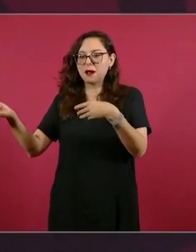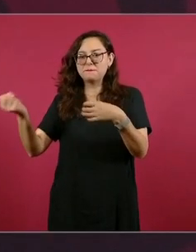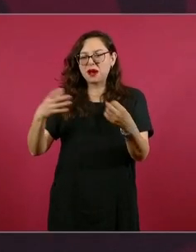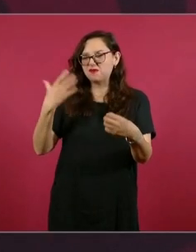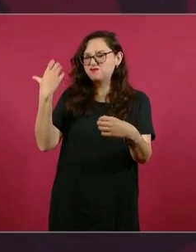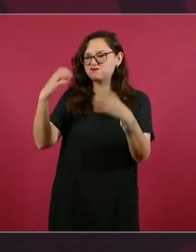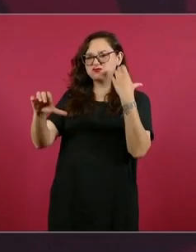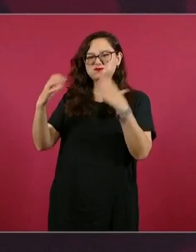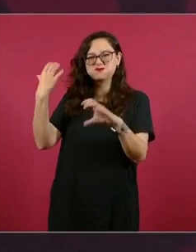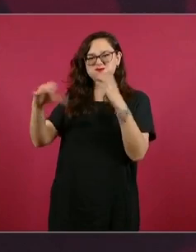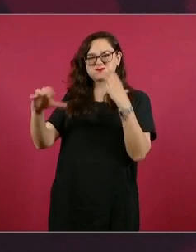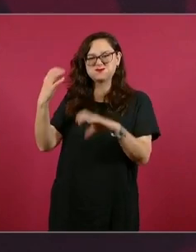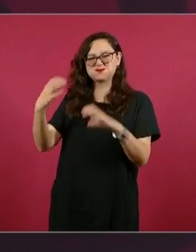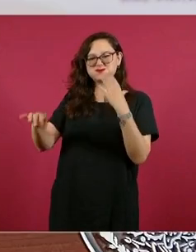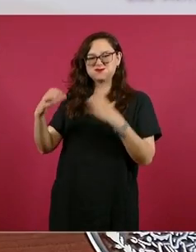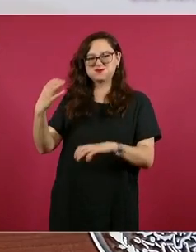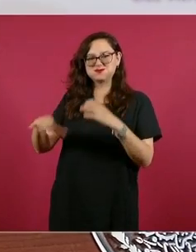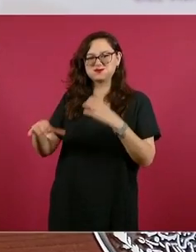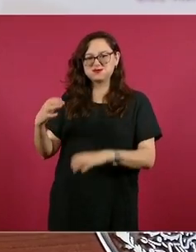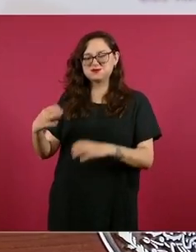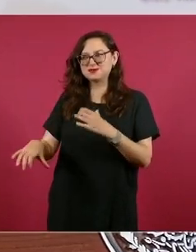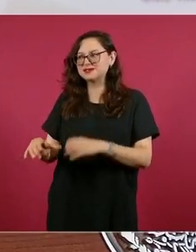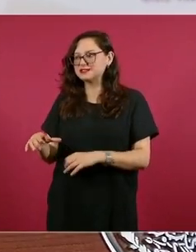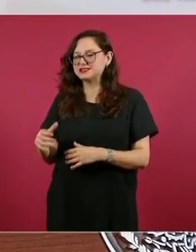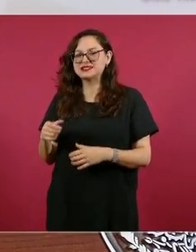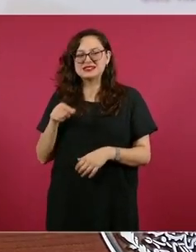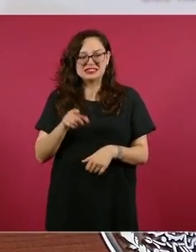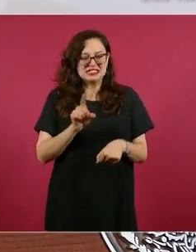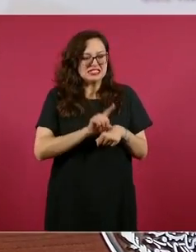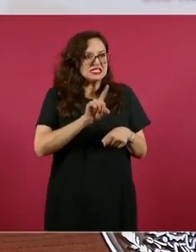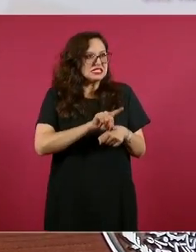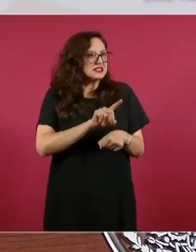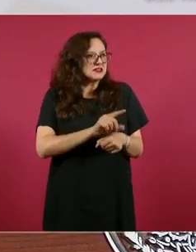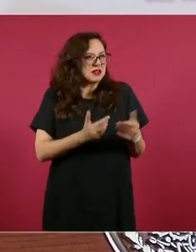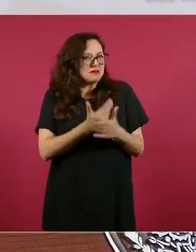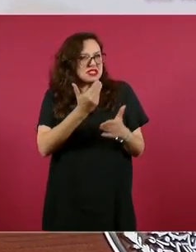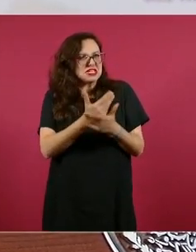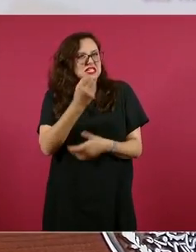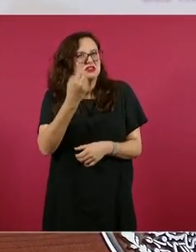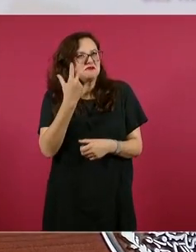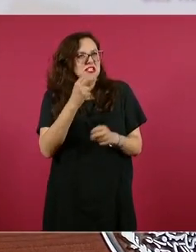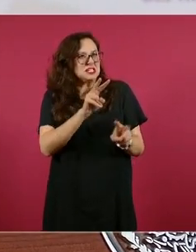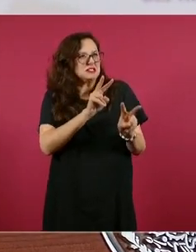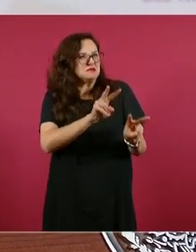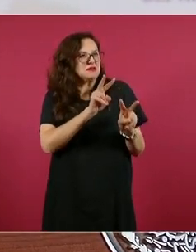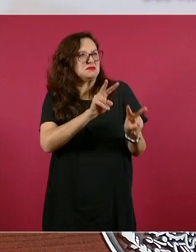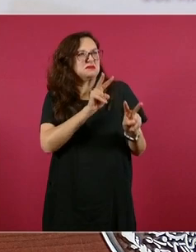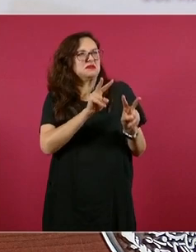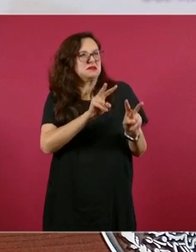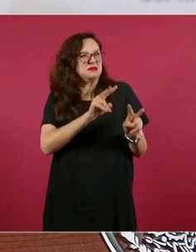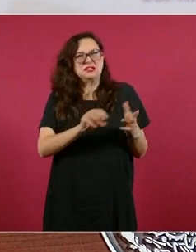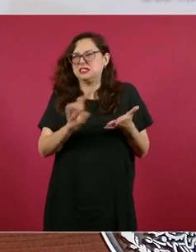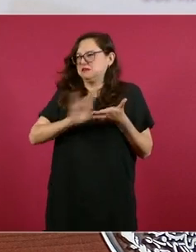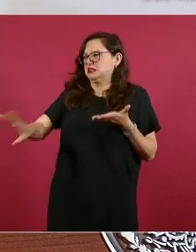y no se pierde una mañanera y les manda, ¿no?, los cuca,